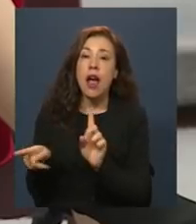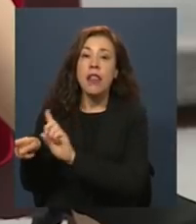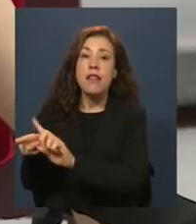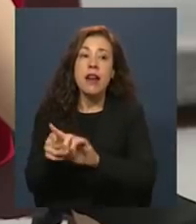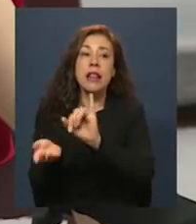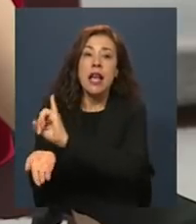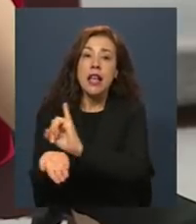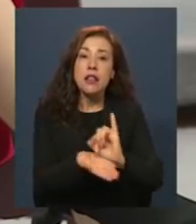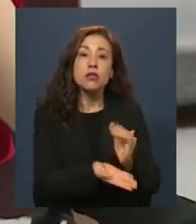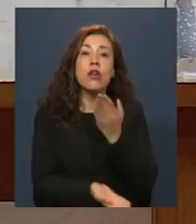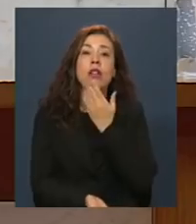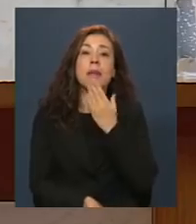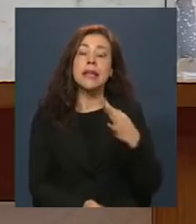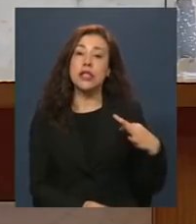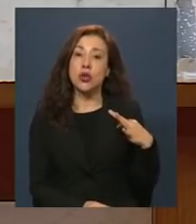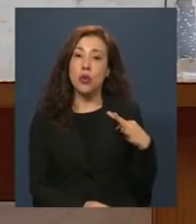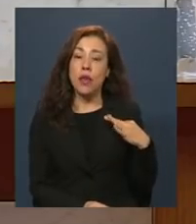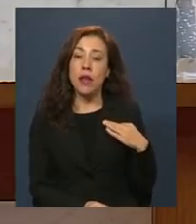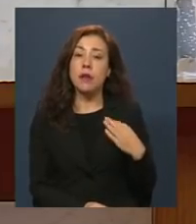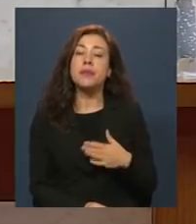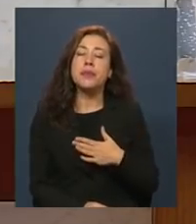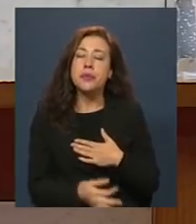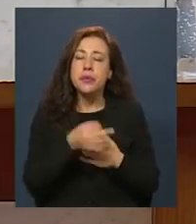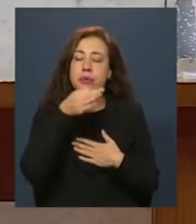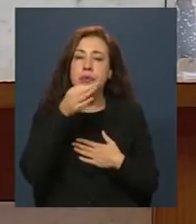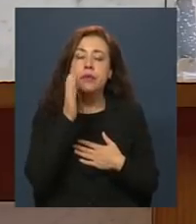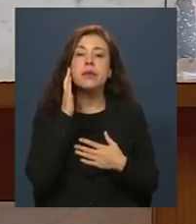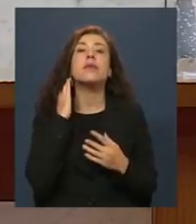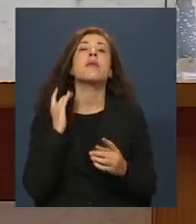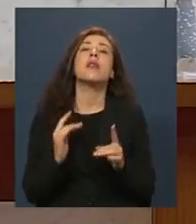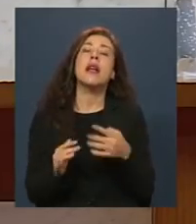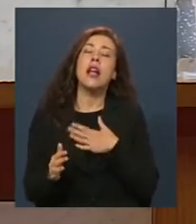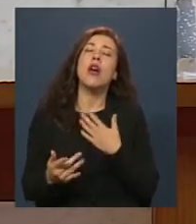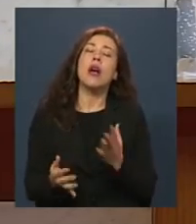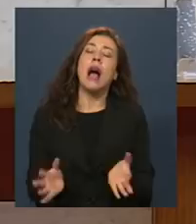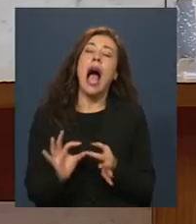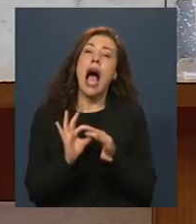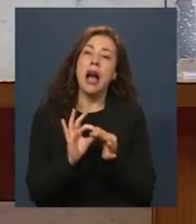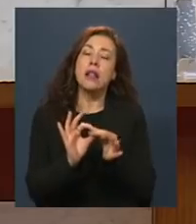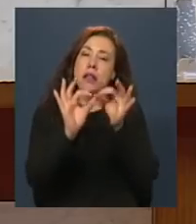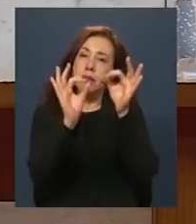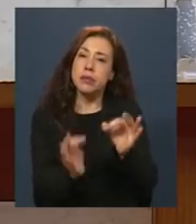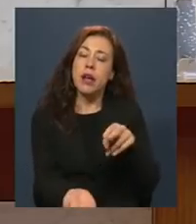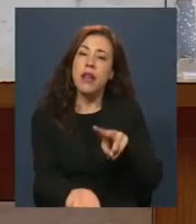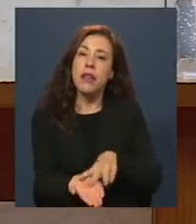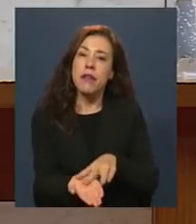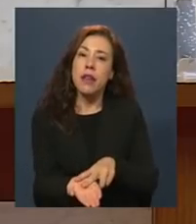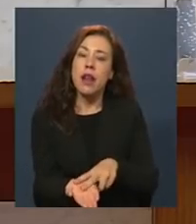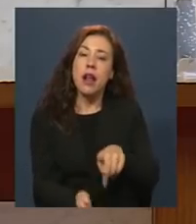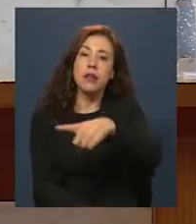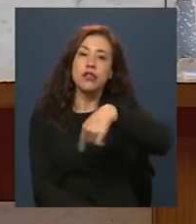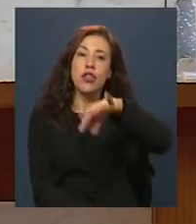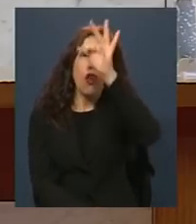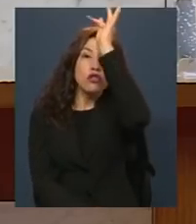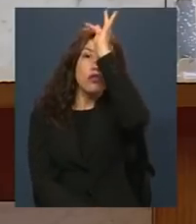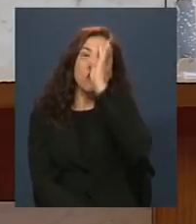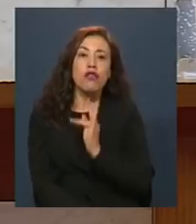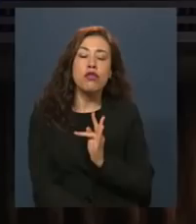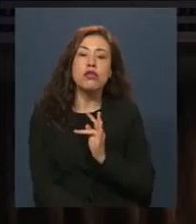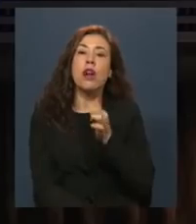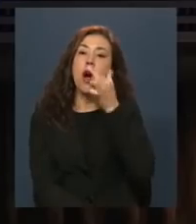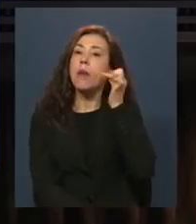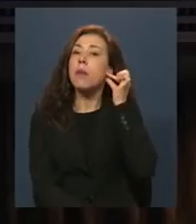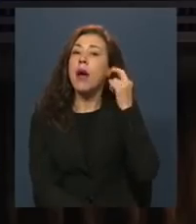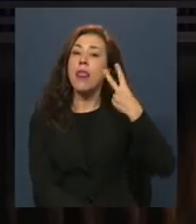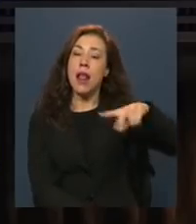instituciones y la ciudadanía. Quiero detenerme un momento para agradecer muy sinceramente a las funcionarias y funcionarios